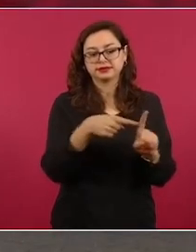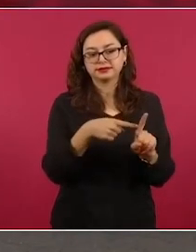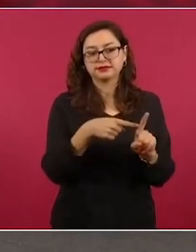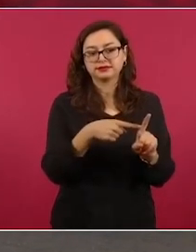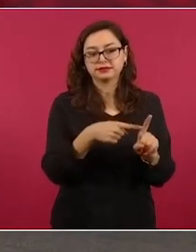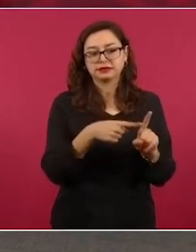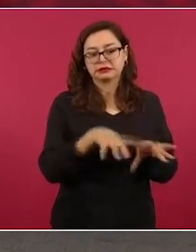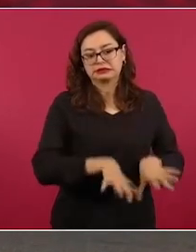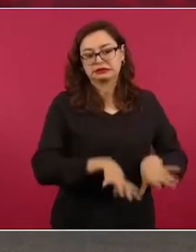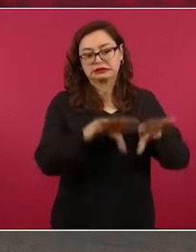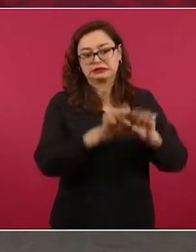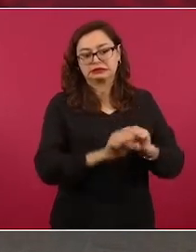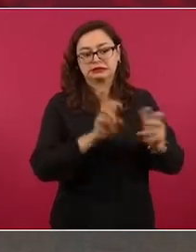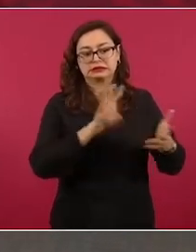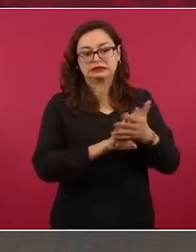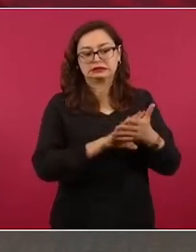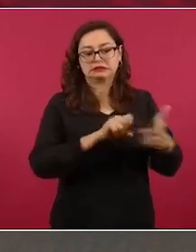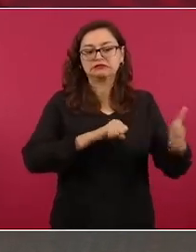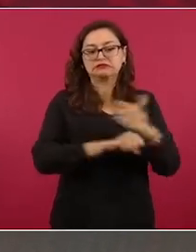y el montaje,